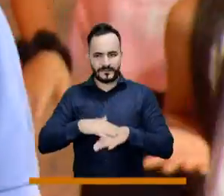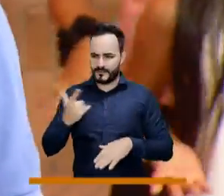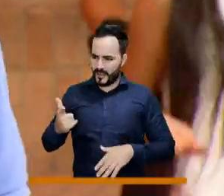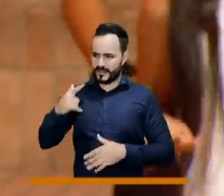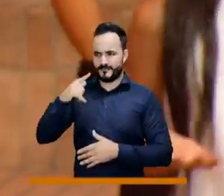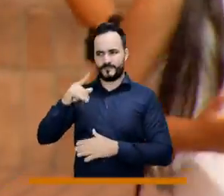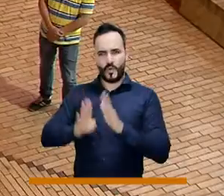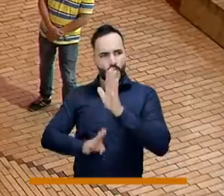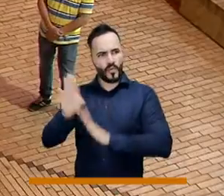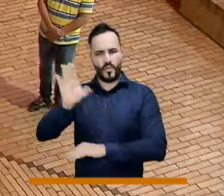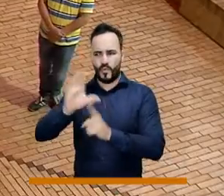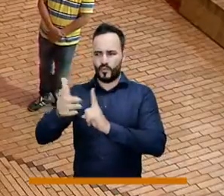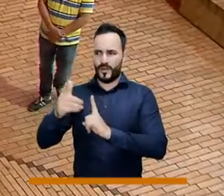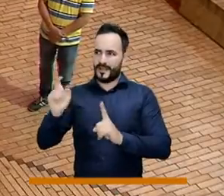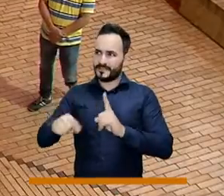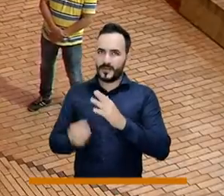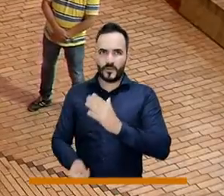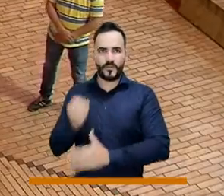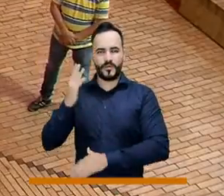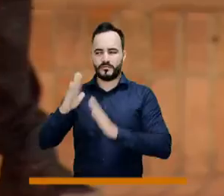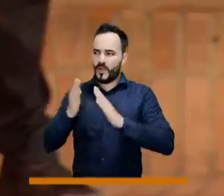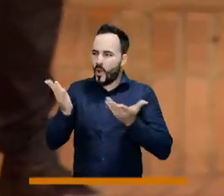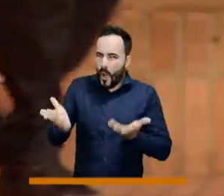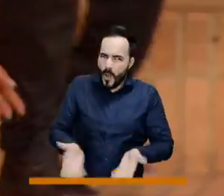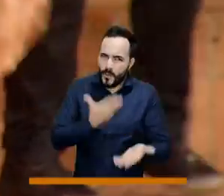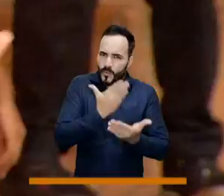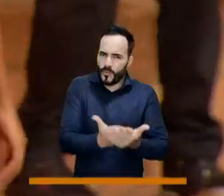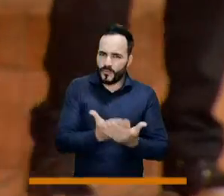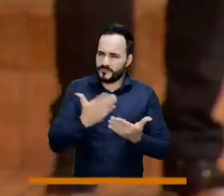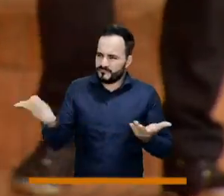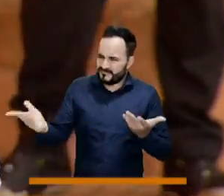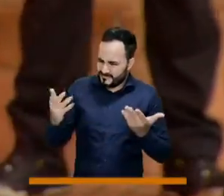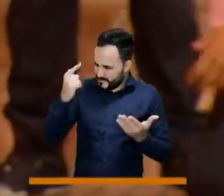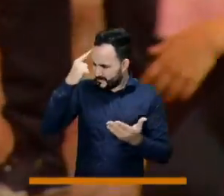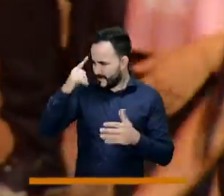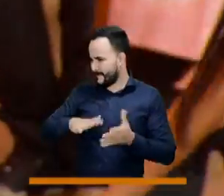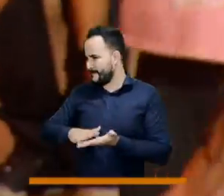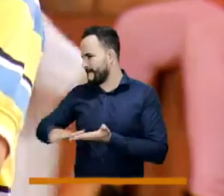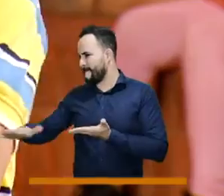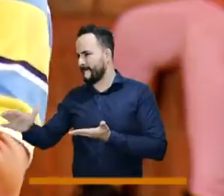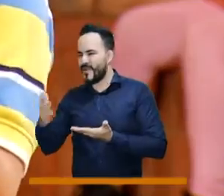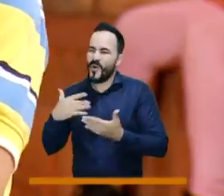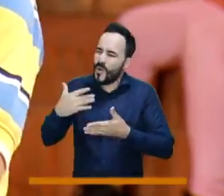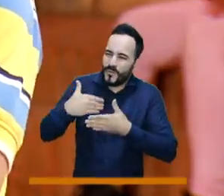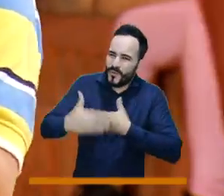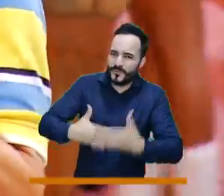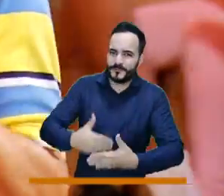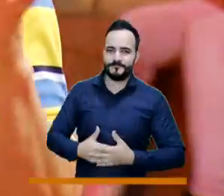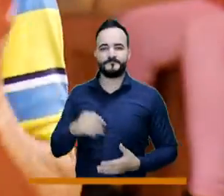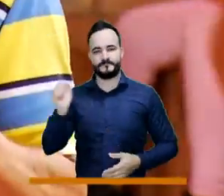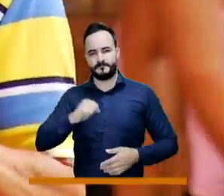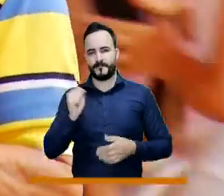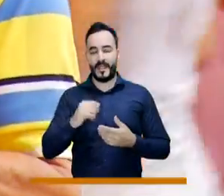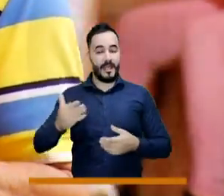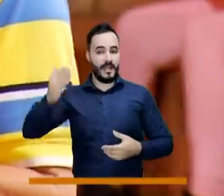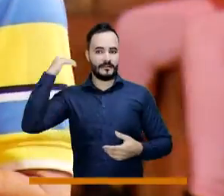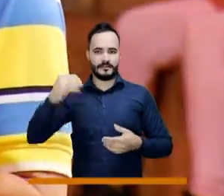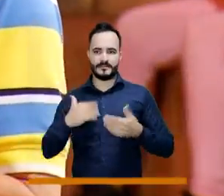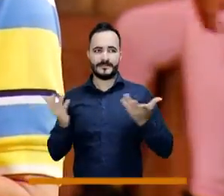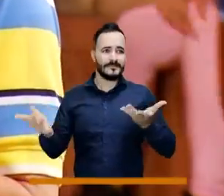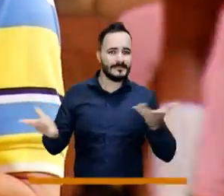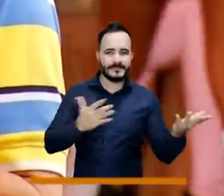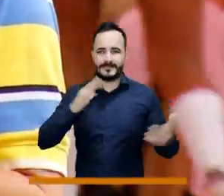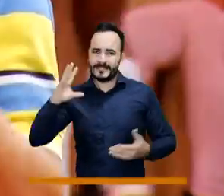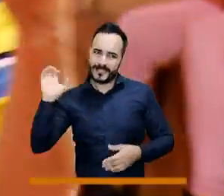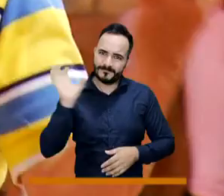es que aquí necesitamos un centro de desarrollo cultural? ¿De dónde sale esa idea y por qué ustedes ponen eso en la agenda? Porque en un principio empezamos pidiendo una casa de la